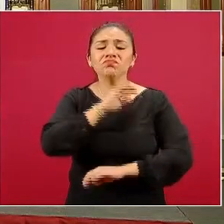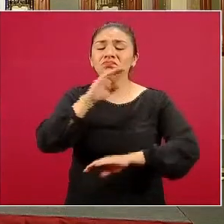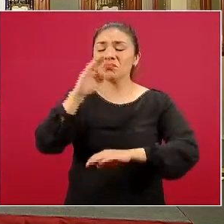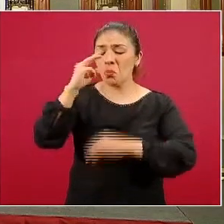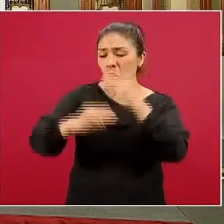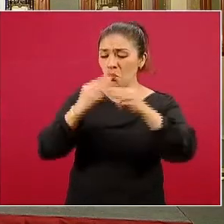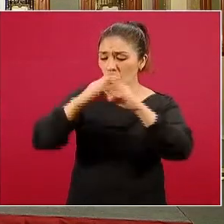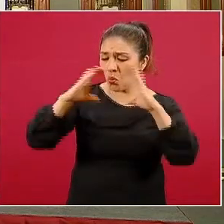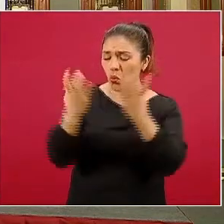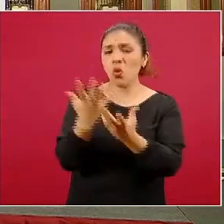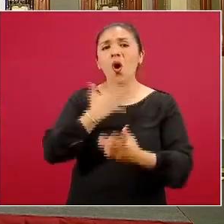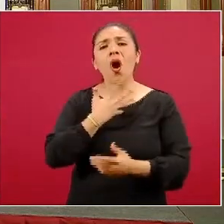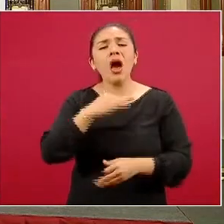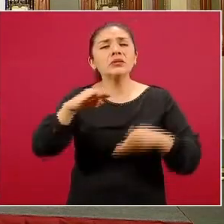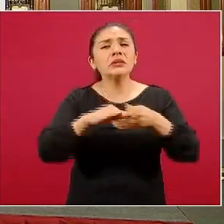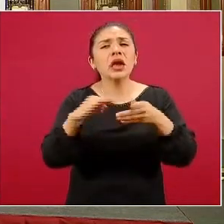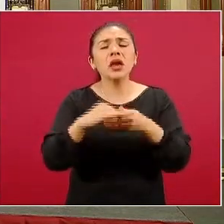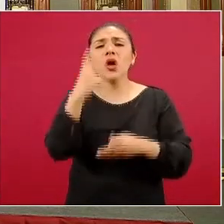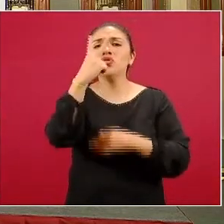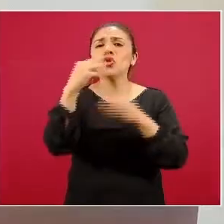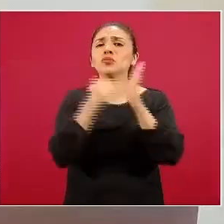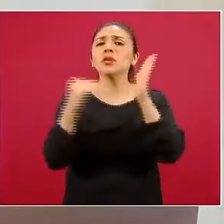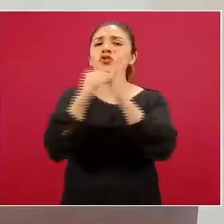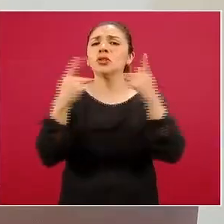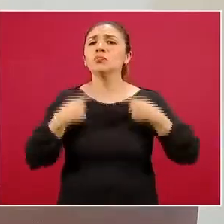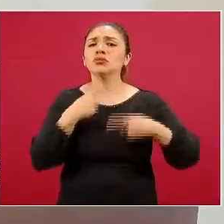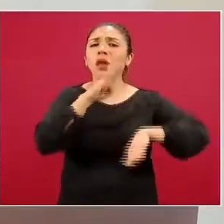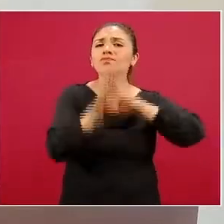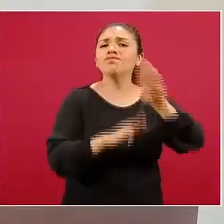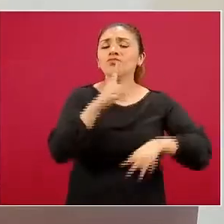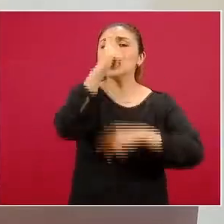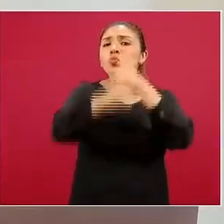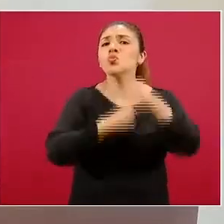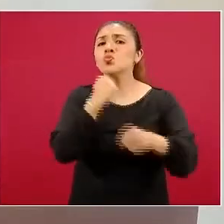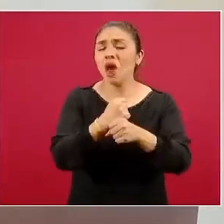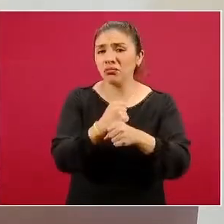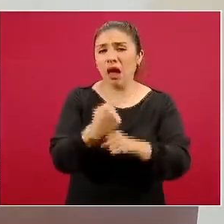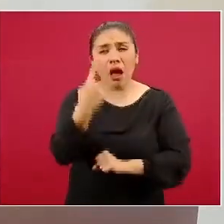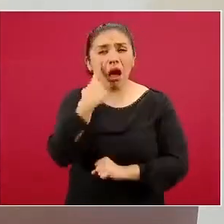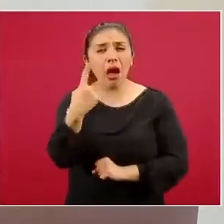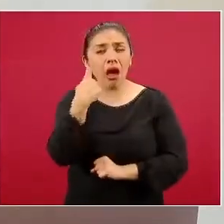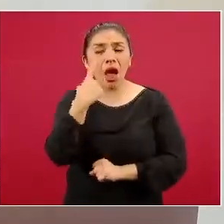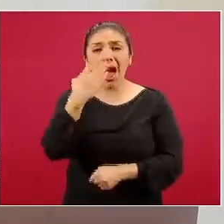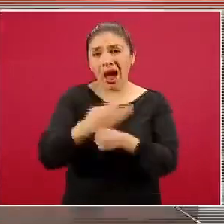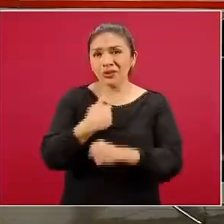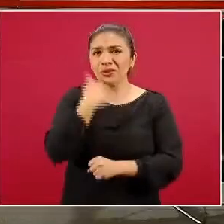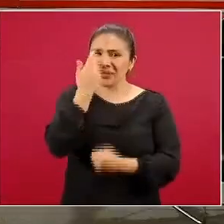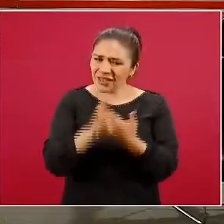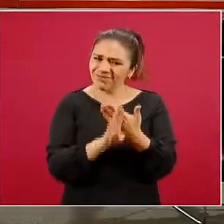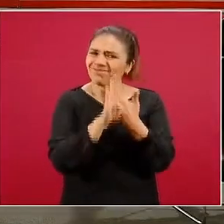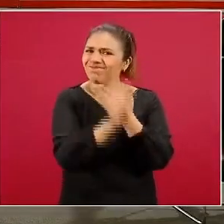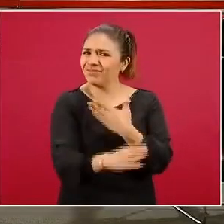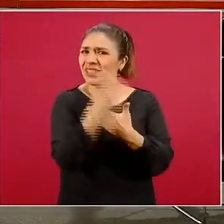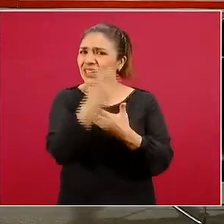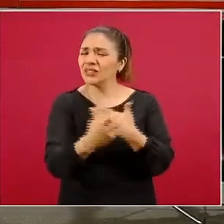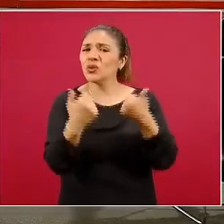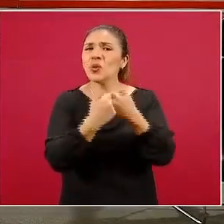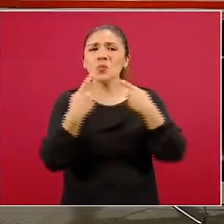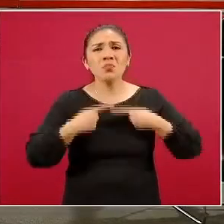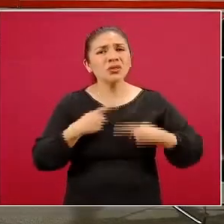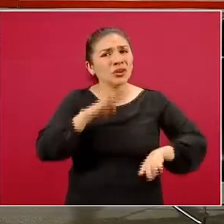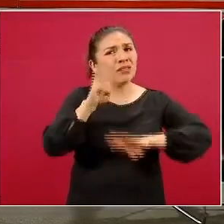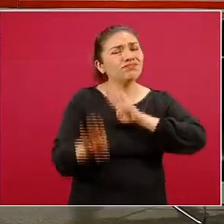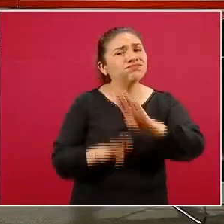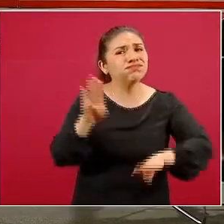cerca de 2 millones de muertes anuales, y estamos queriendo evitar esto con las